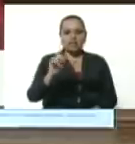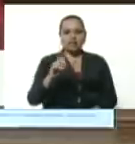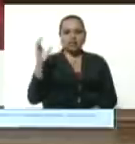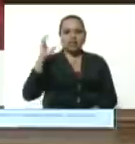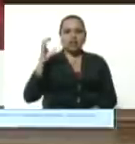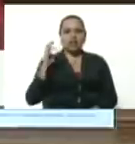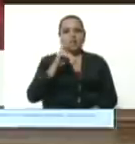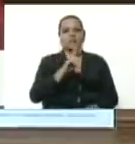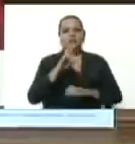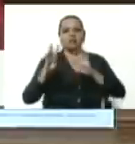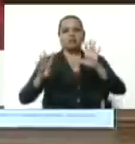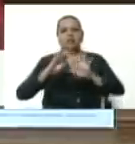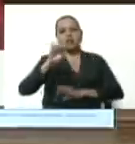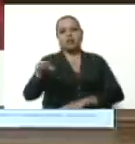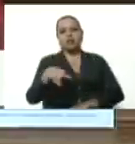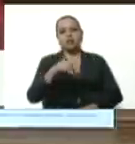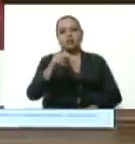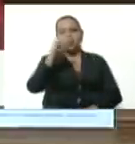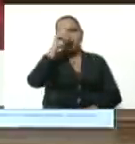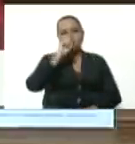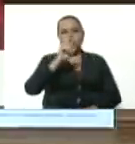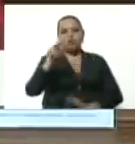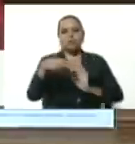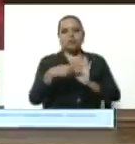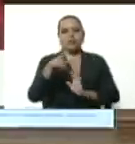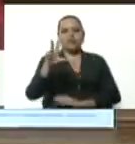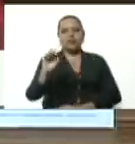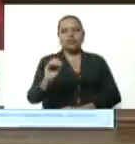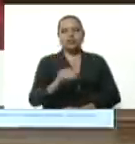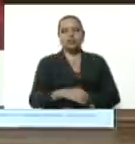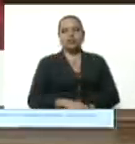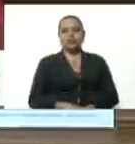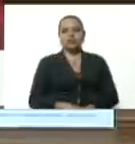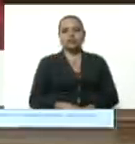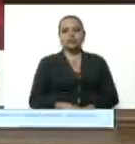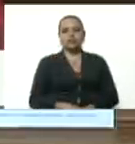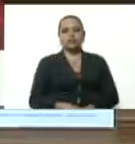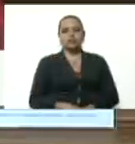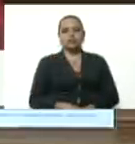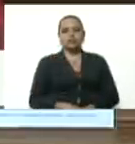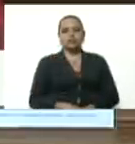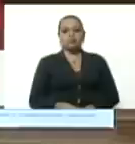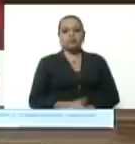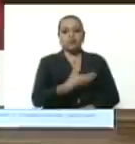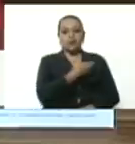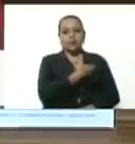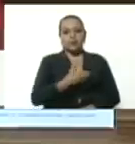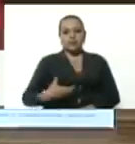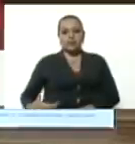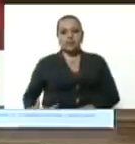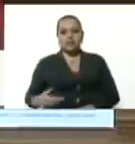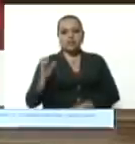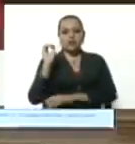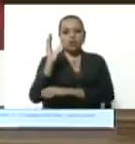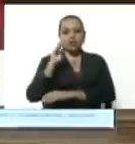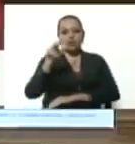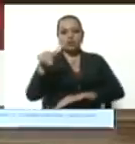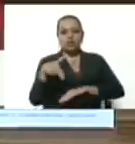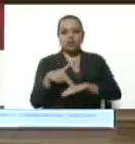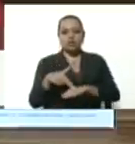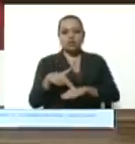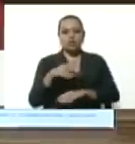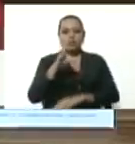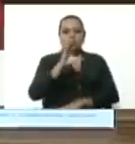Caracas, 29 de junio de 2020. Indira Mayra Alfonso Izaguirre, presidenta, Consejo Nacional Electoral, su